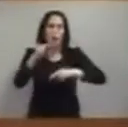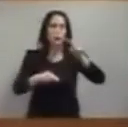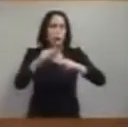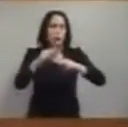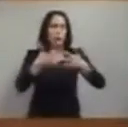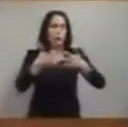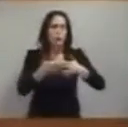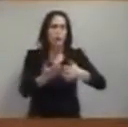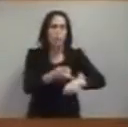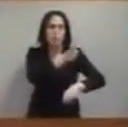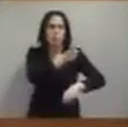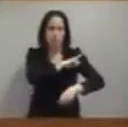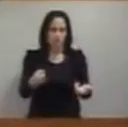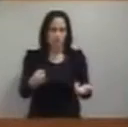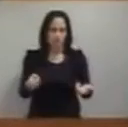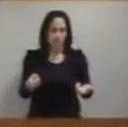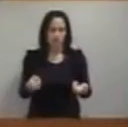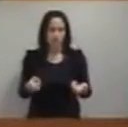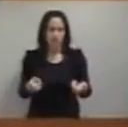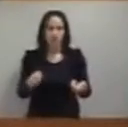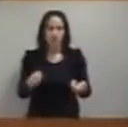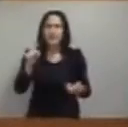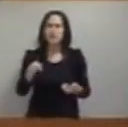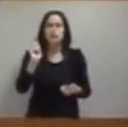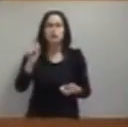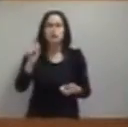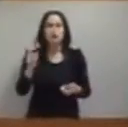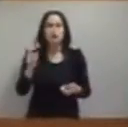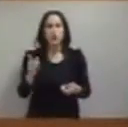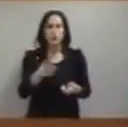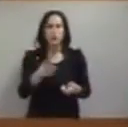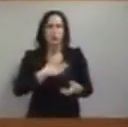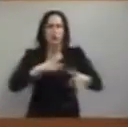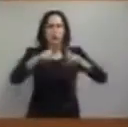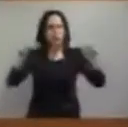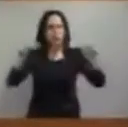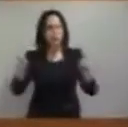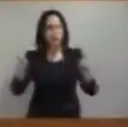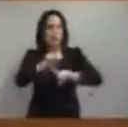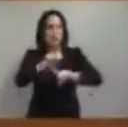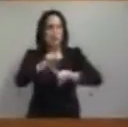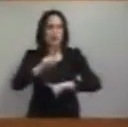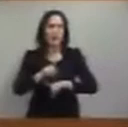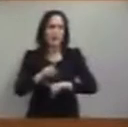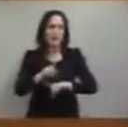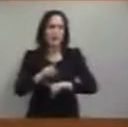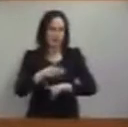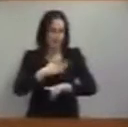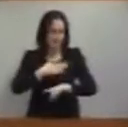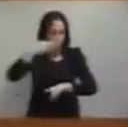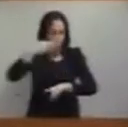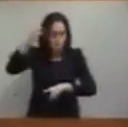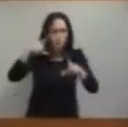que hay... esto no es una cuestión tampoco exclusivamente de Asturias. La mayoría de los problemas que tenemos no son exclusivamente